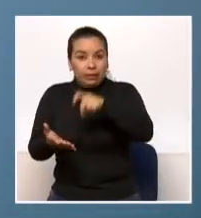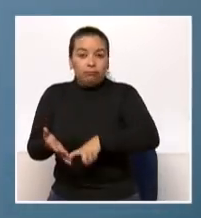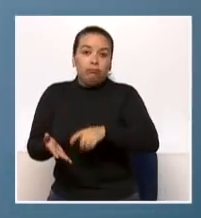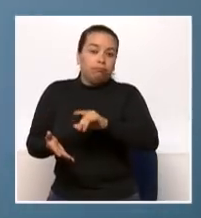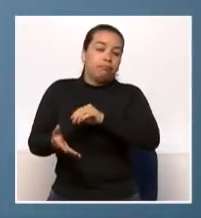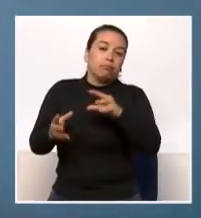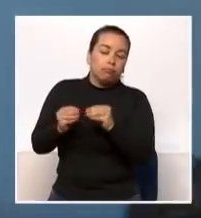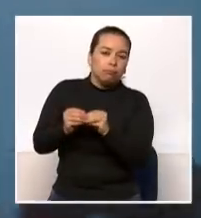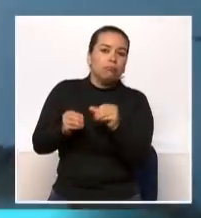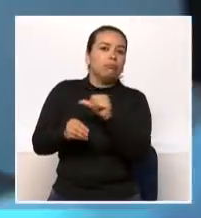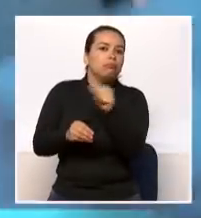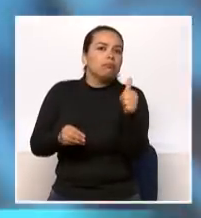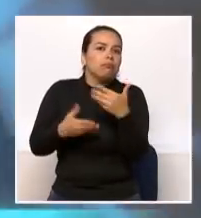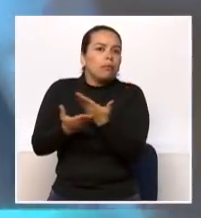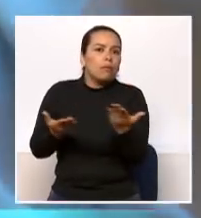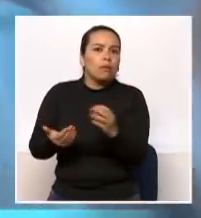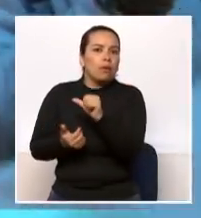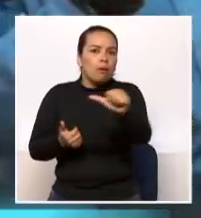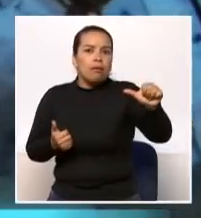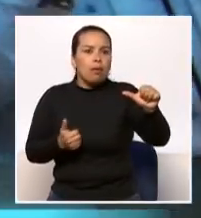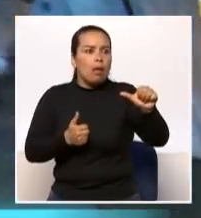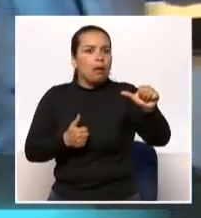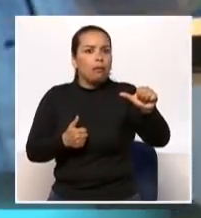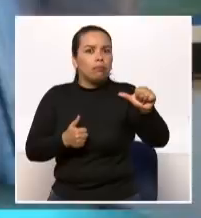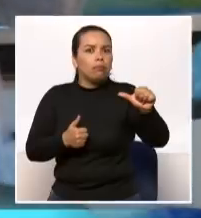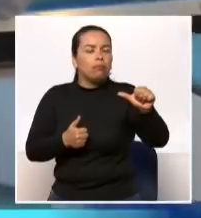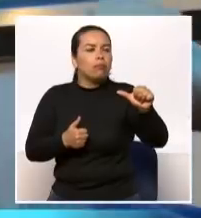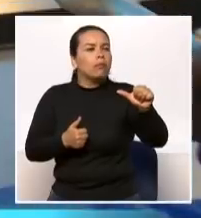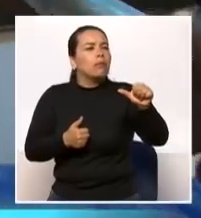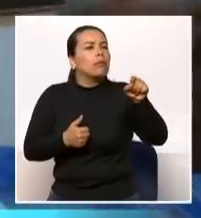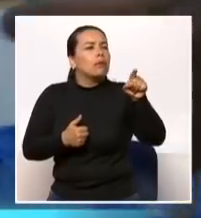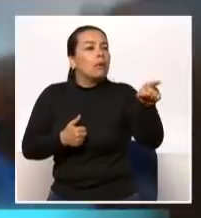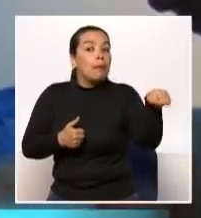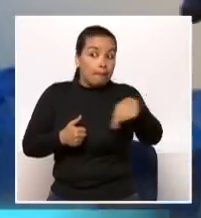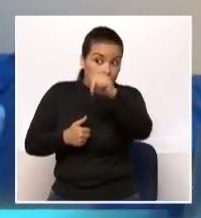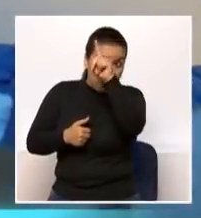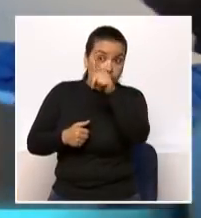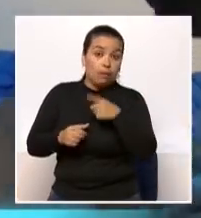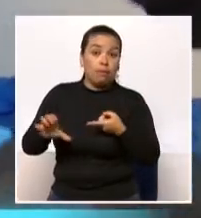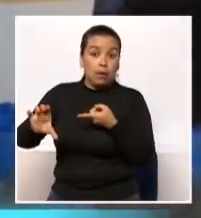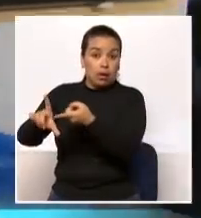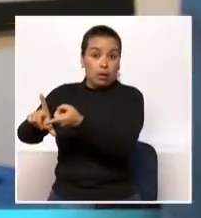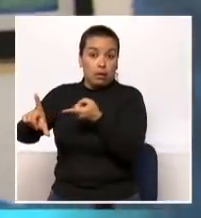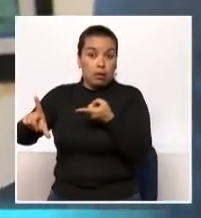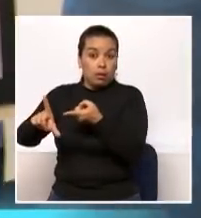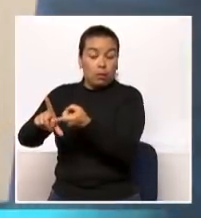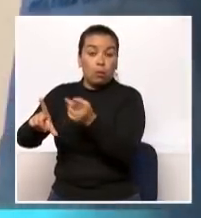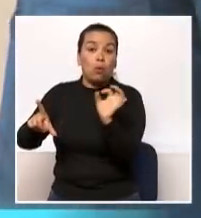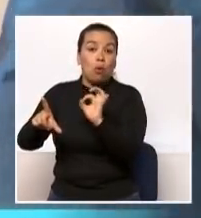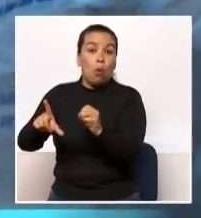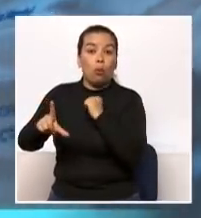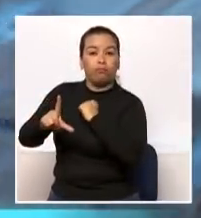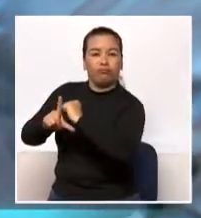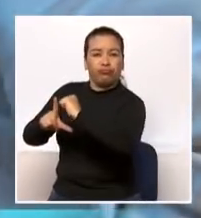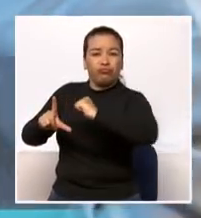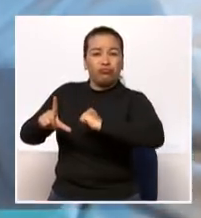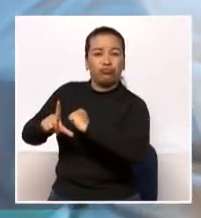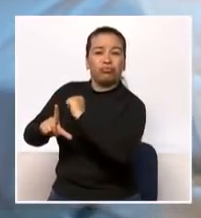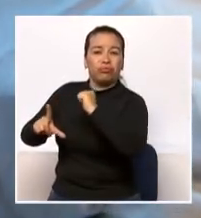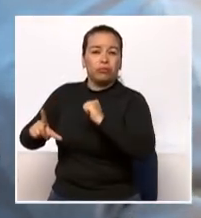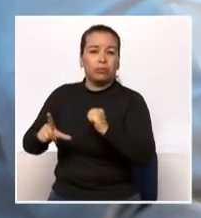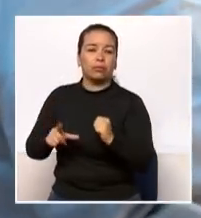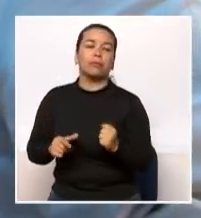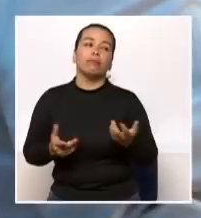otras lesiones que usted encuentra en la mujer y le dice para donde el ginecólogo, o una ecografía transvaginal.